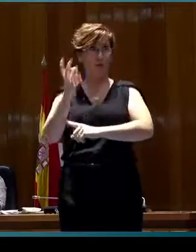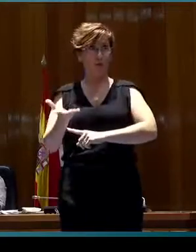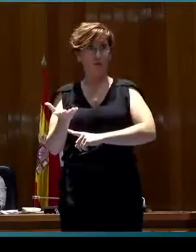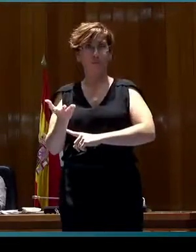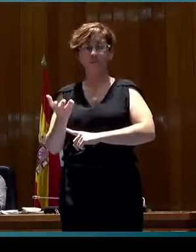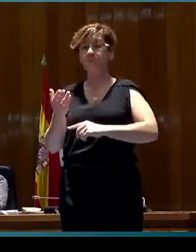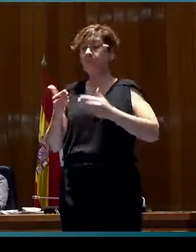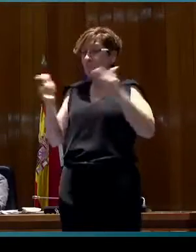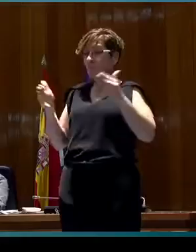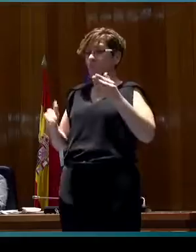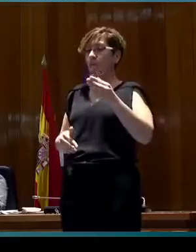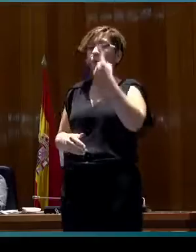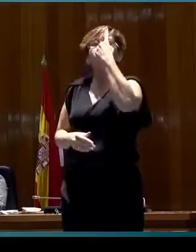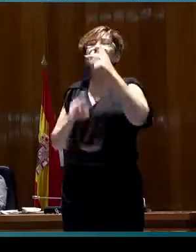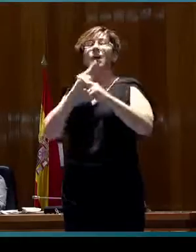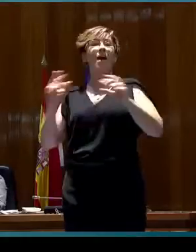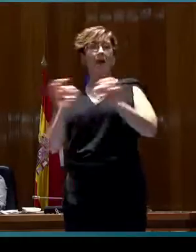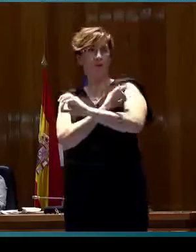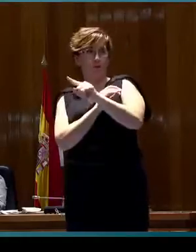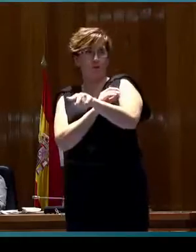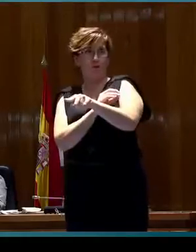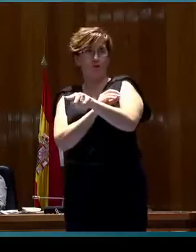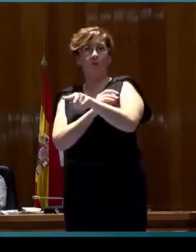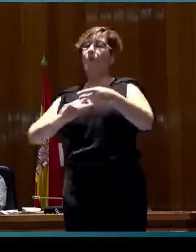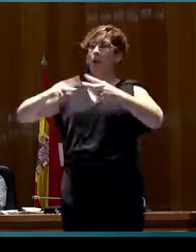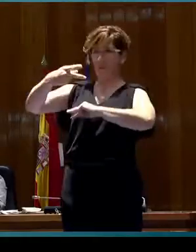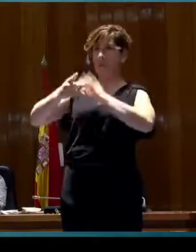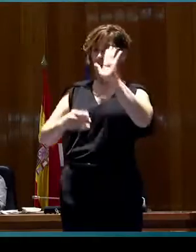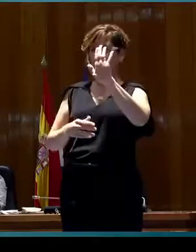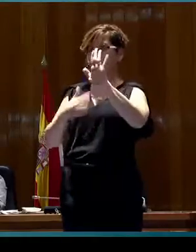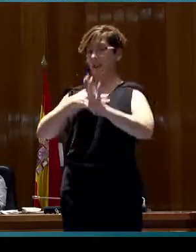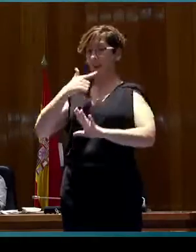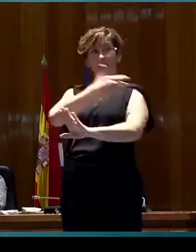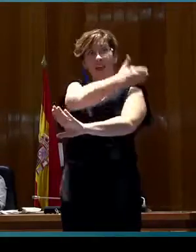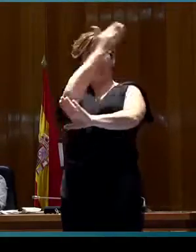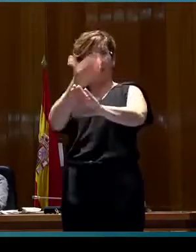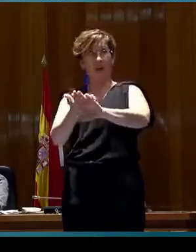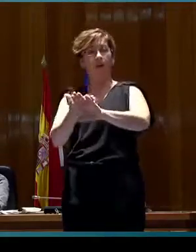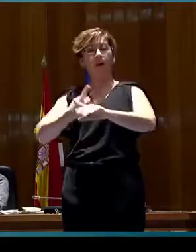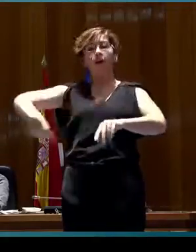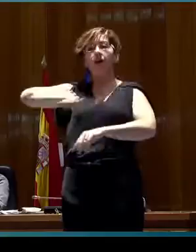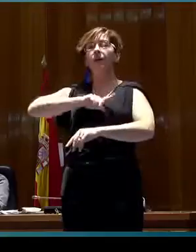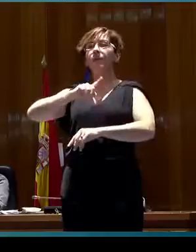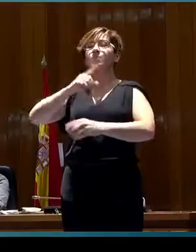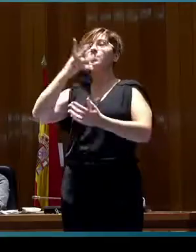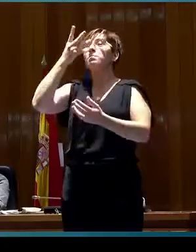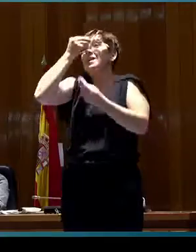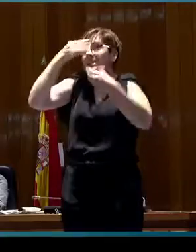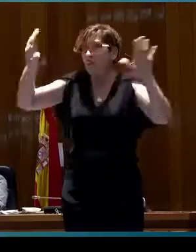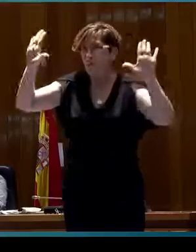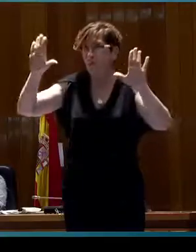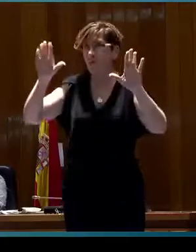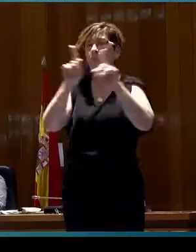de lo que consideramos un error semejante a ese, pero en el sentido contrario. Creemos que hasta ahora el interés ha ido dirigido